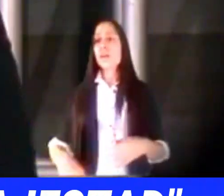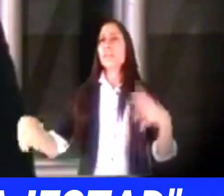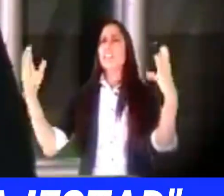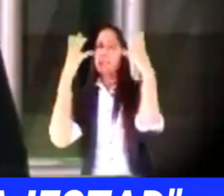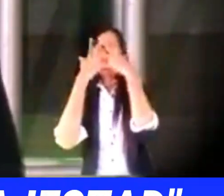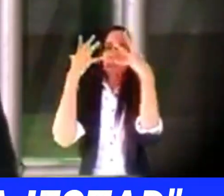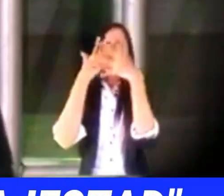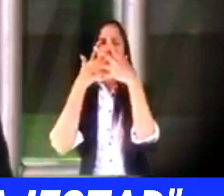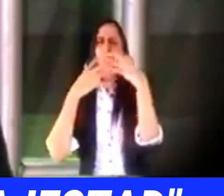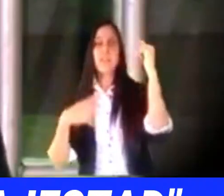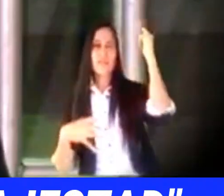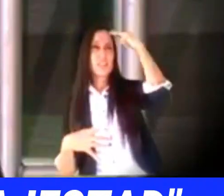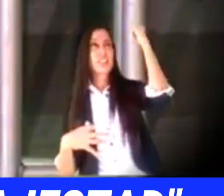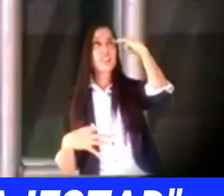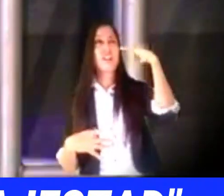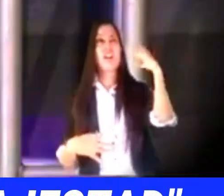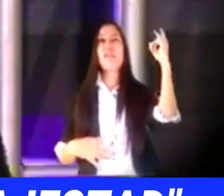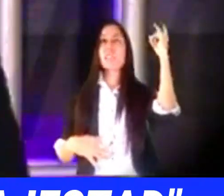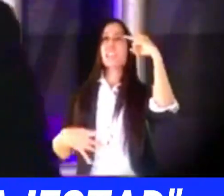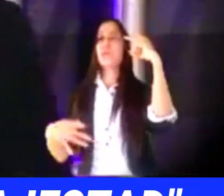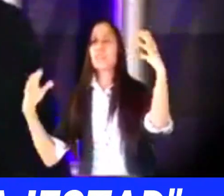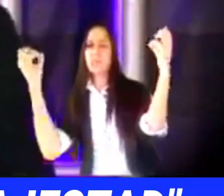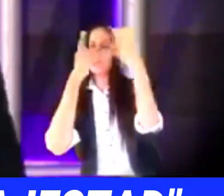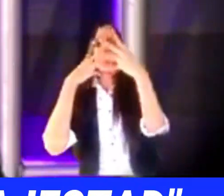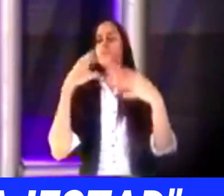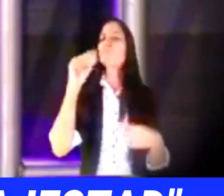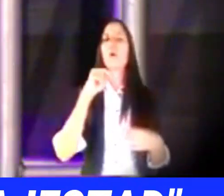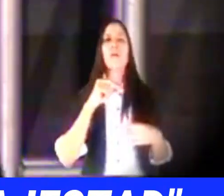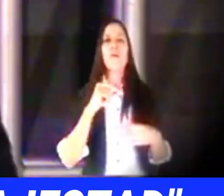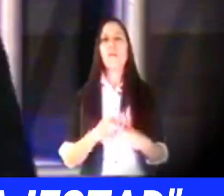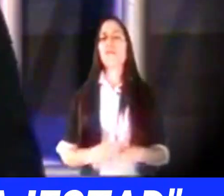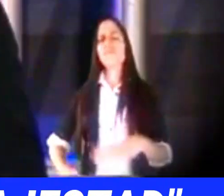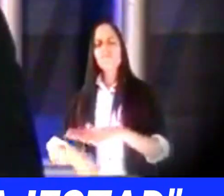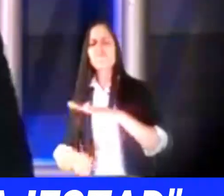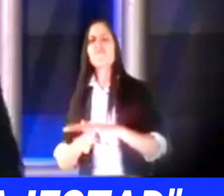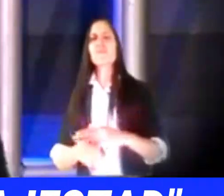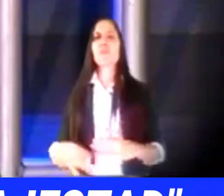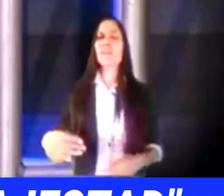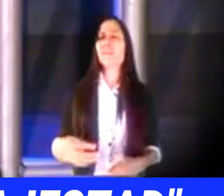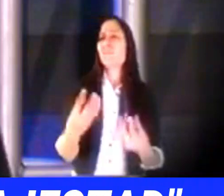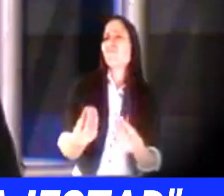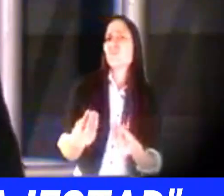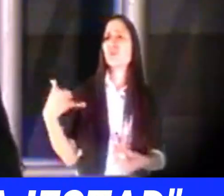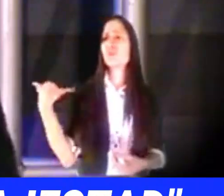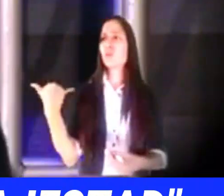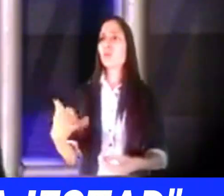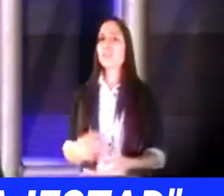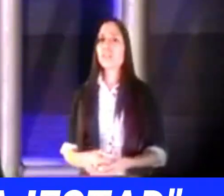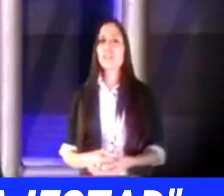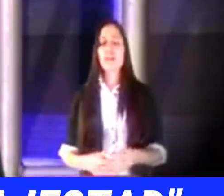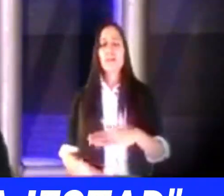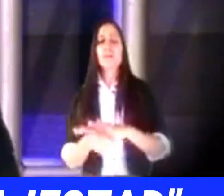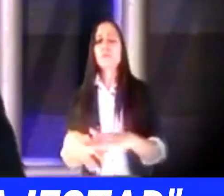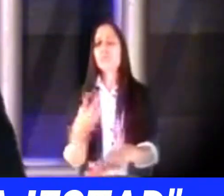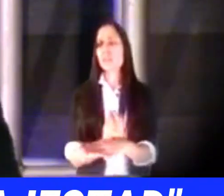ya tenemos. ¿Cuántos jóvenes que estuvieron con nosotros y de pronto hoy ya no están? Lloran su